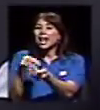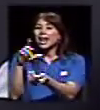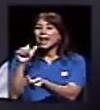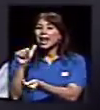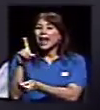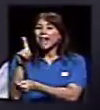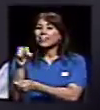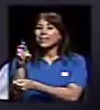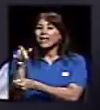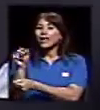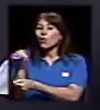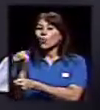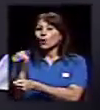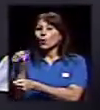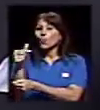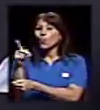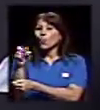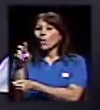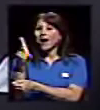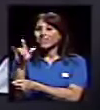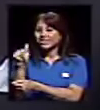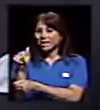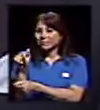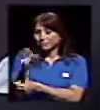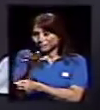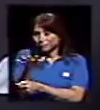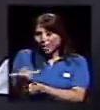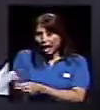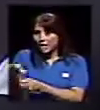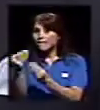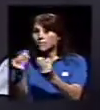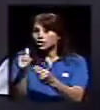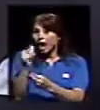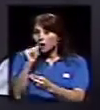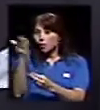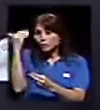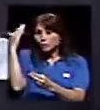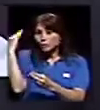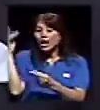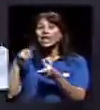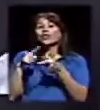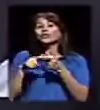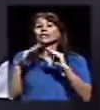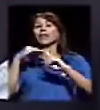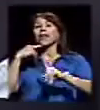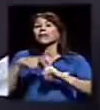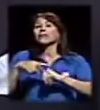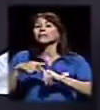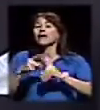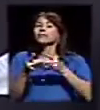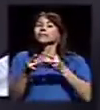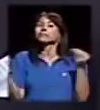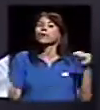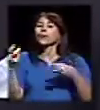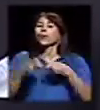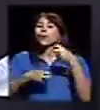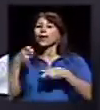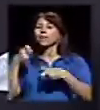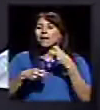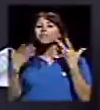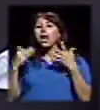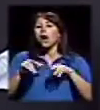al norte de la ciudad. Sí. Exacto. Y bien, entonces la iglesia es la que logra solucionar ese problema fundamental de infraestructura,